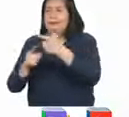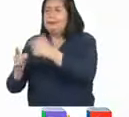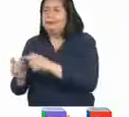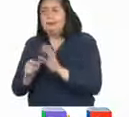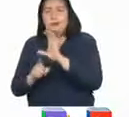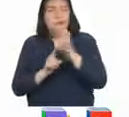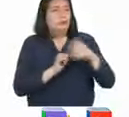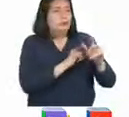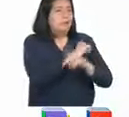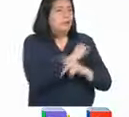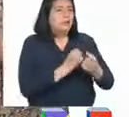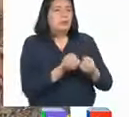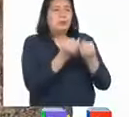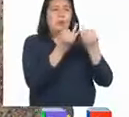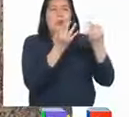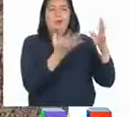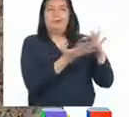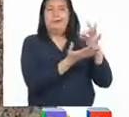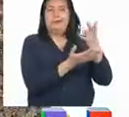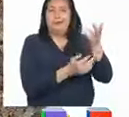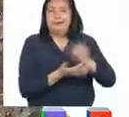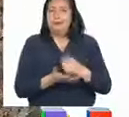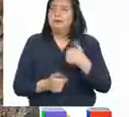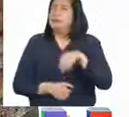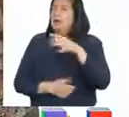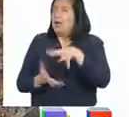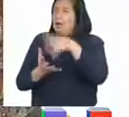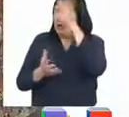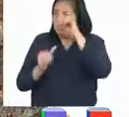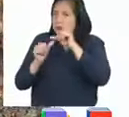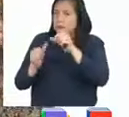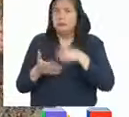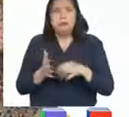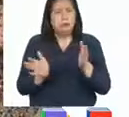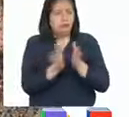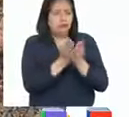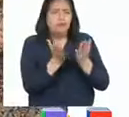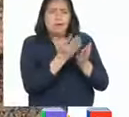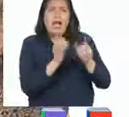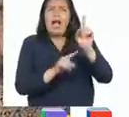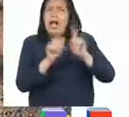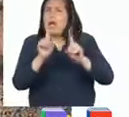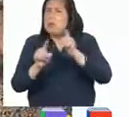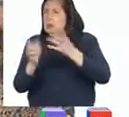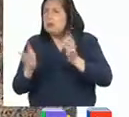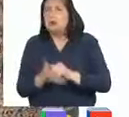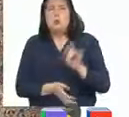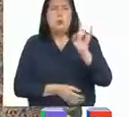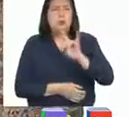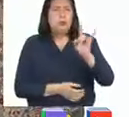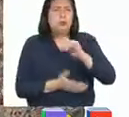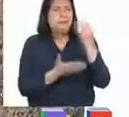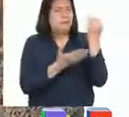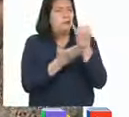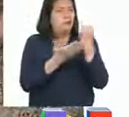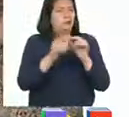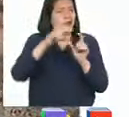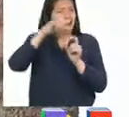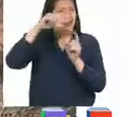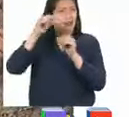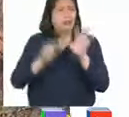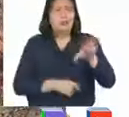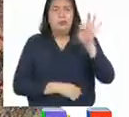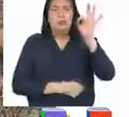nuestro país a través de la estadística. Para seguir aprendiendo, pueden revisar y resolver algunas situaciones utilizando gráficos.